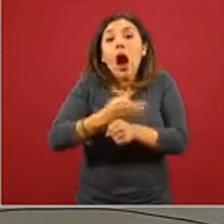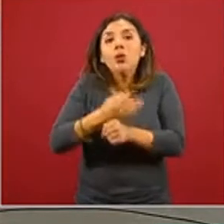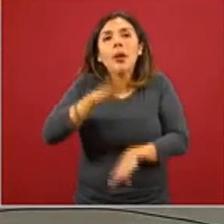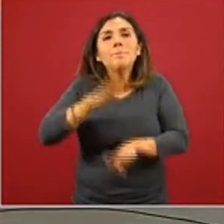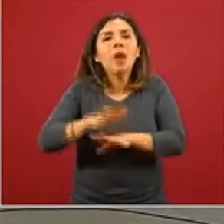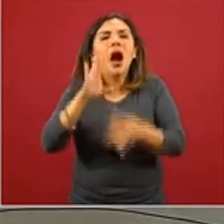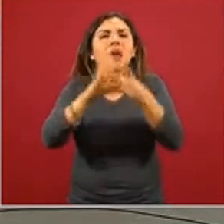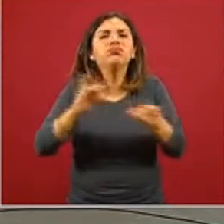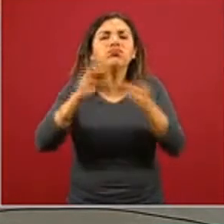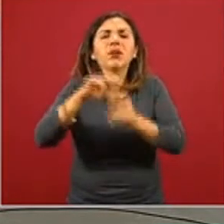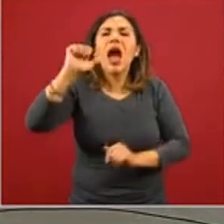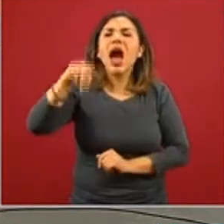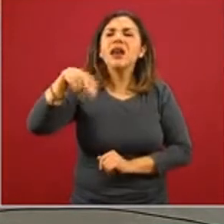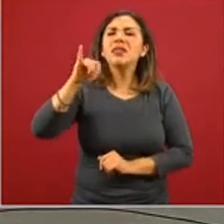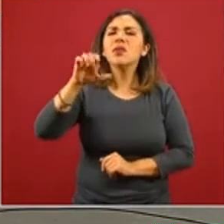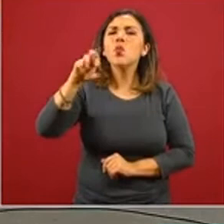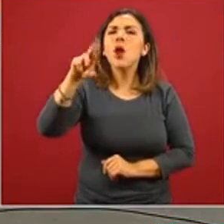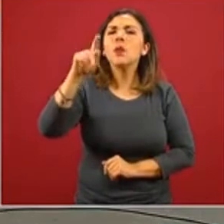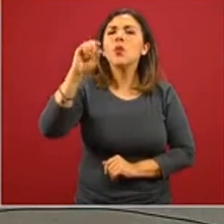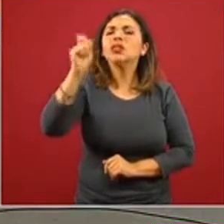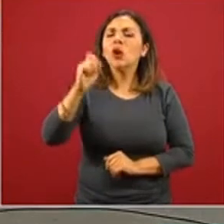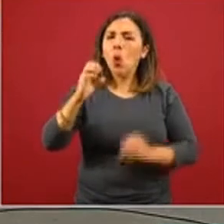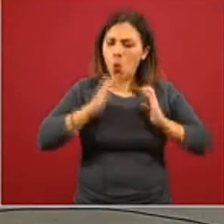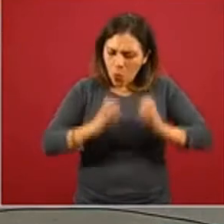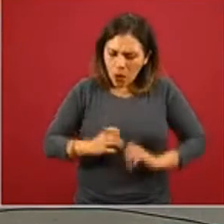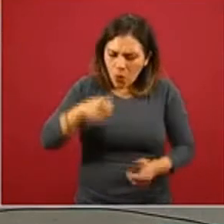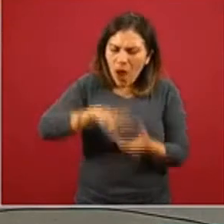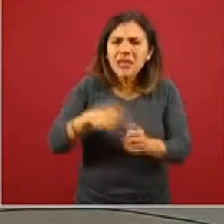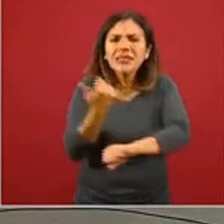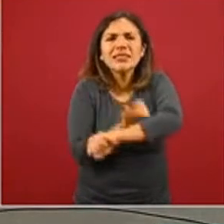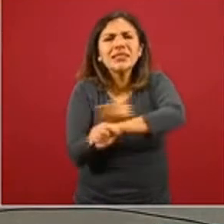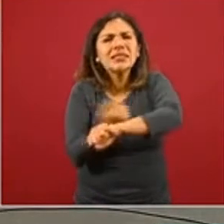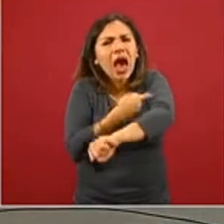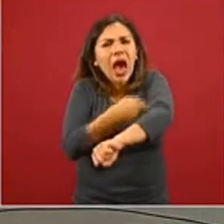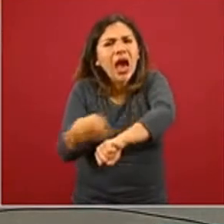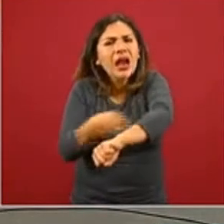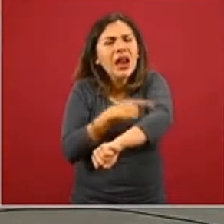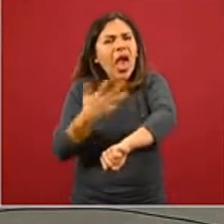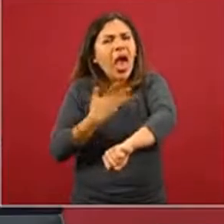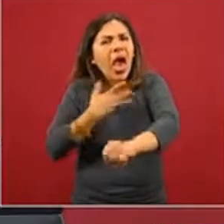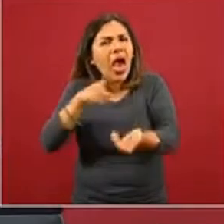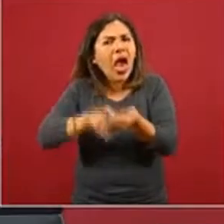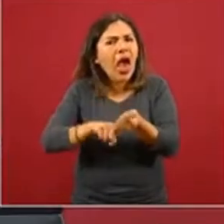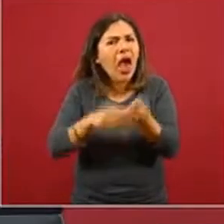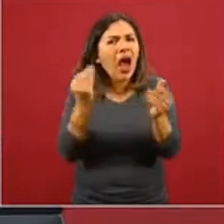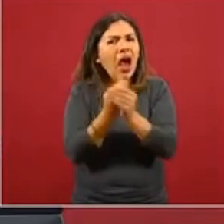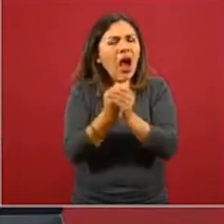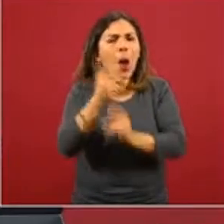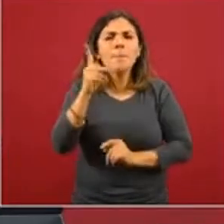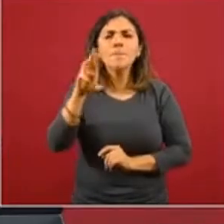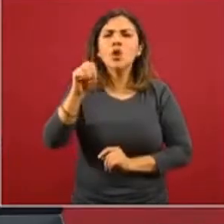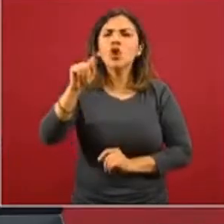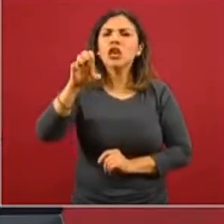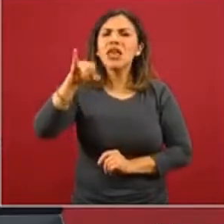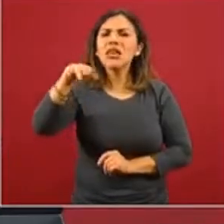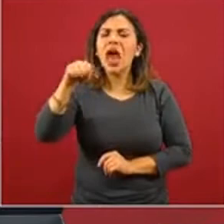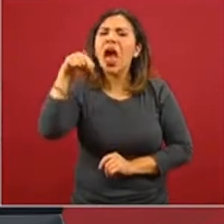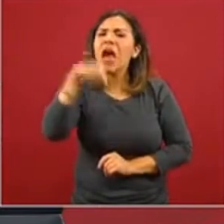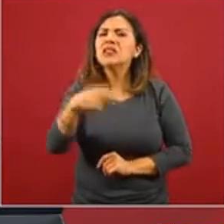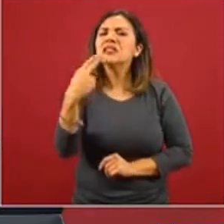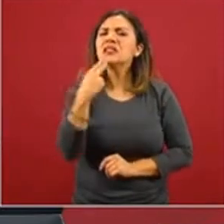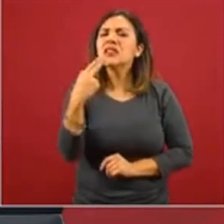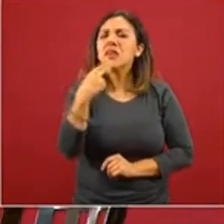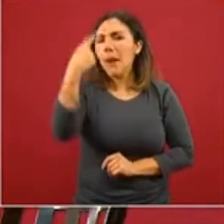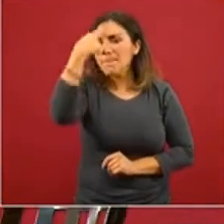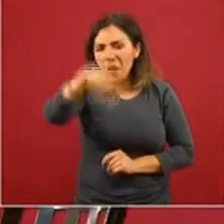son sustancias, son proteínas que están en la sangre humana y que tienen una actividad específica que